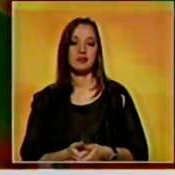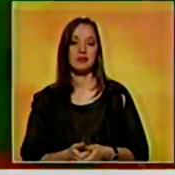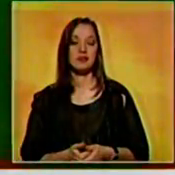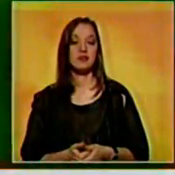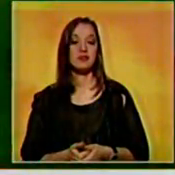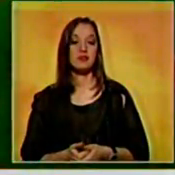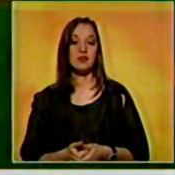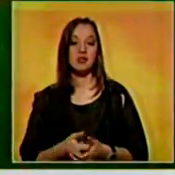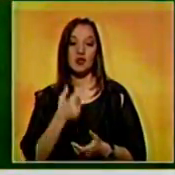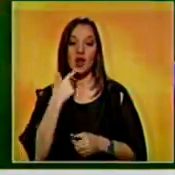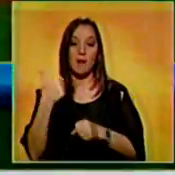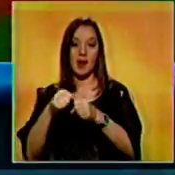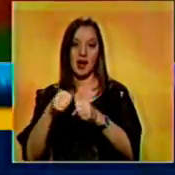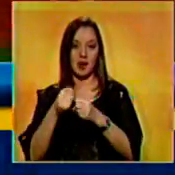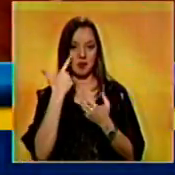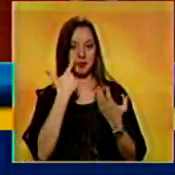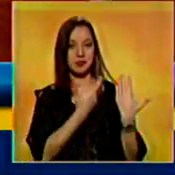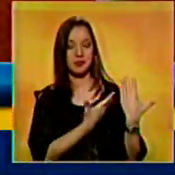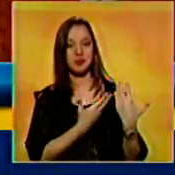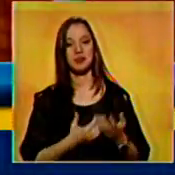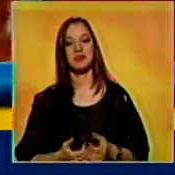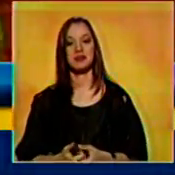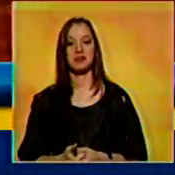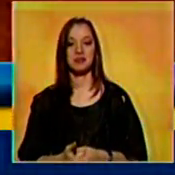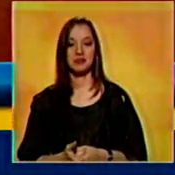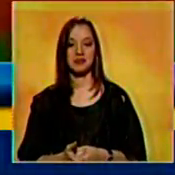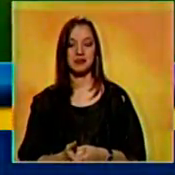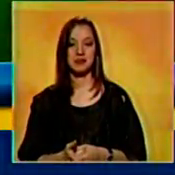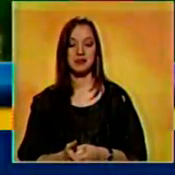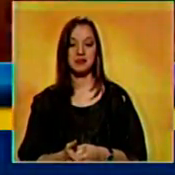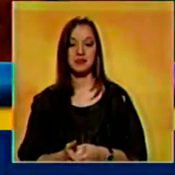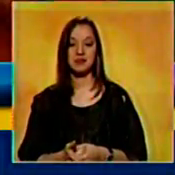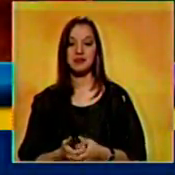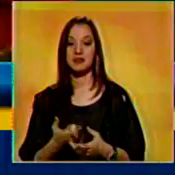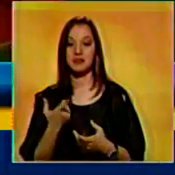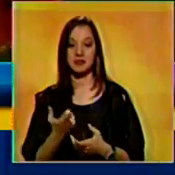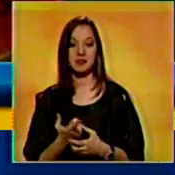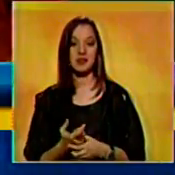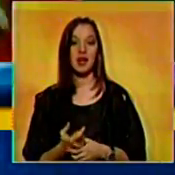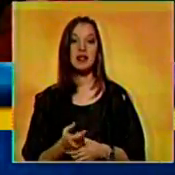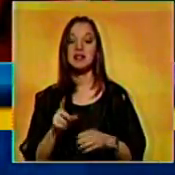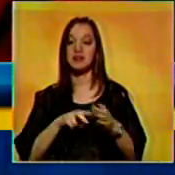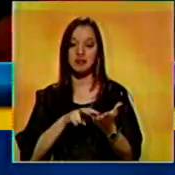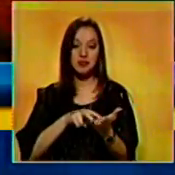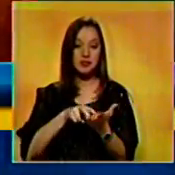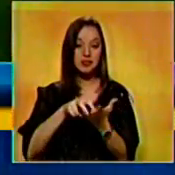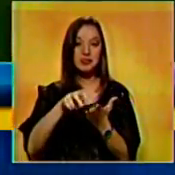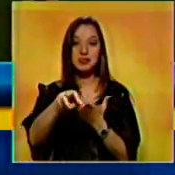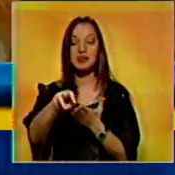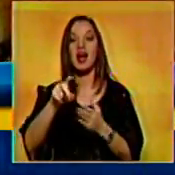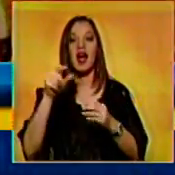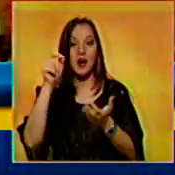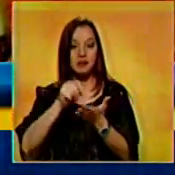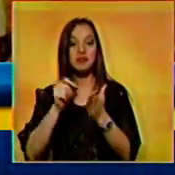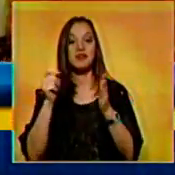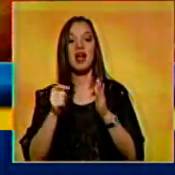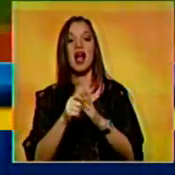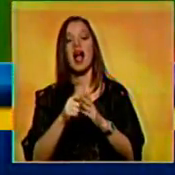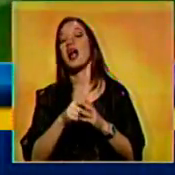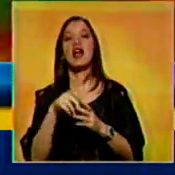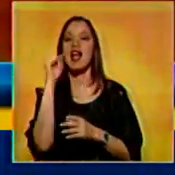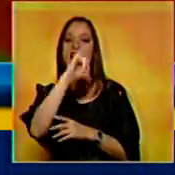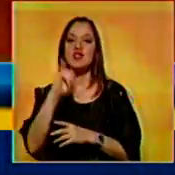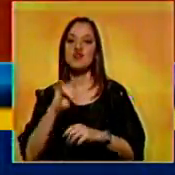En Maracay, un infield hit de Giovanni Urshela por el campo corto fue suficiente para que Ali Castillo anotara desde la tercera base. Las Águilas del Zulia dejaron en el terreno a